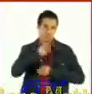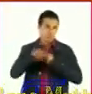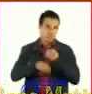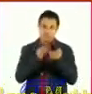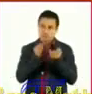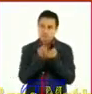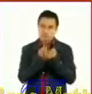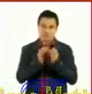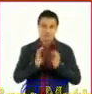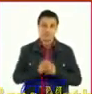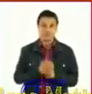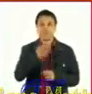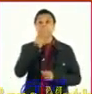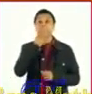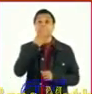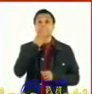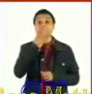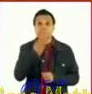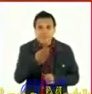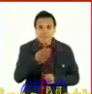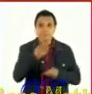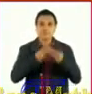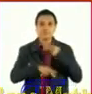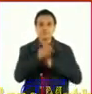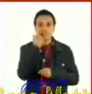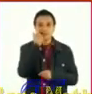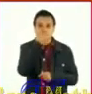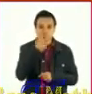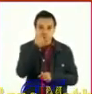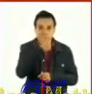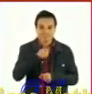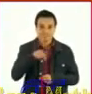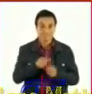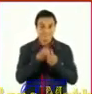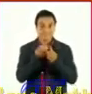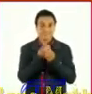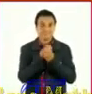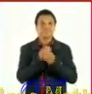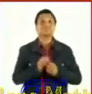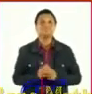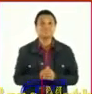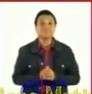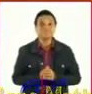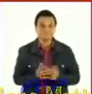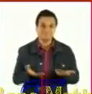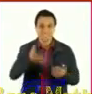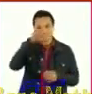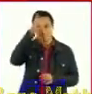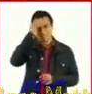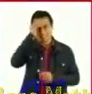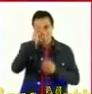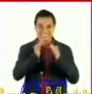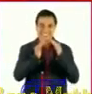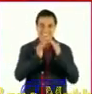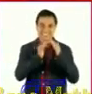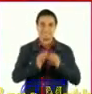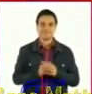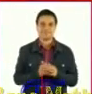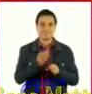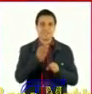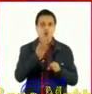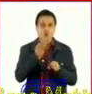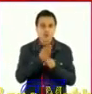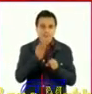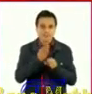demos la bienvenida a nuestras y nuestros estudiantes a esta sesión de la estrategia Aprende en Casa. En esta